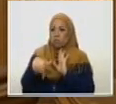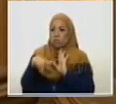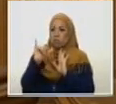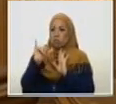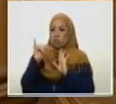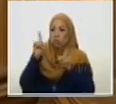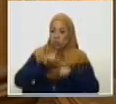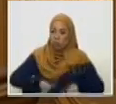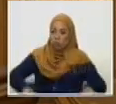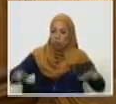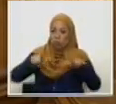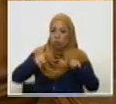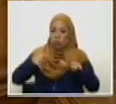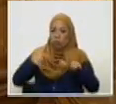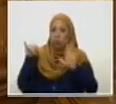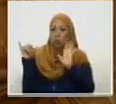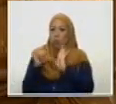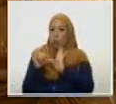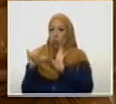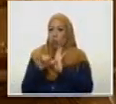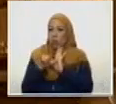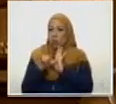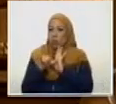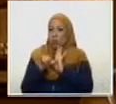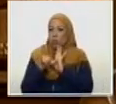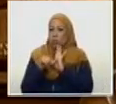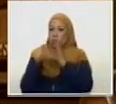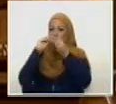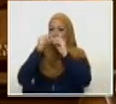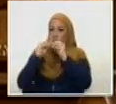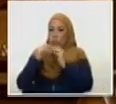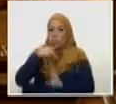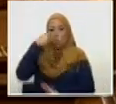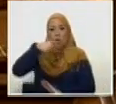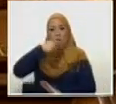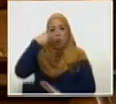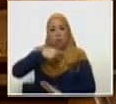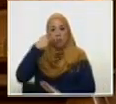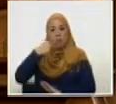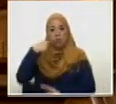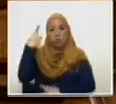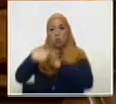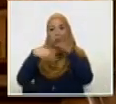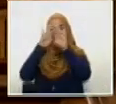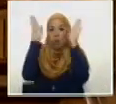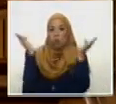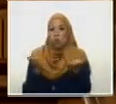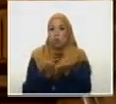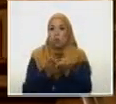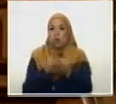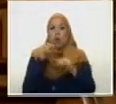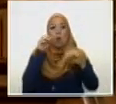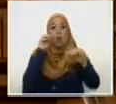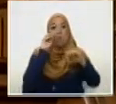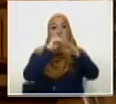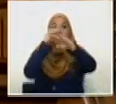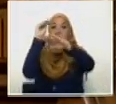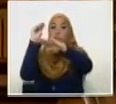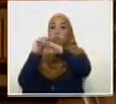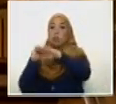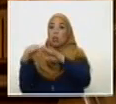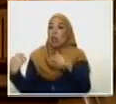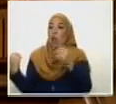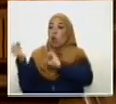el salón de al lado, están los operadores políticos que van por el mundo pidiendo sanciones contra el